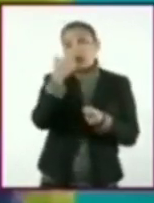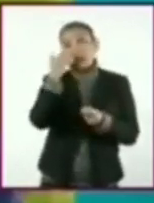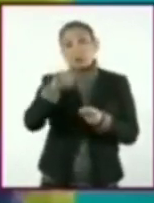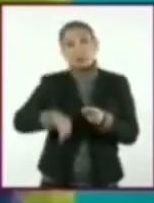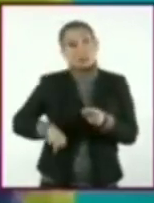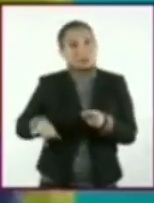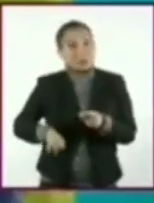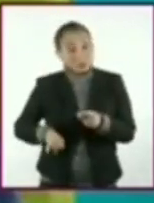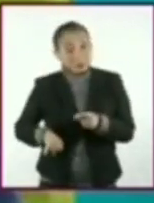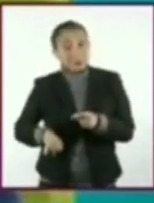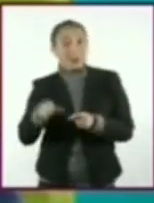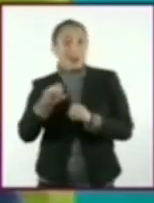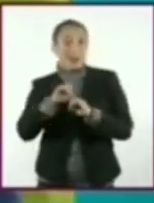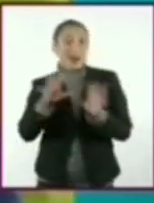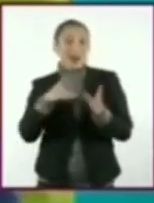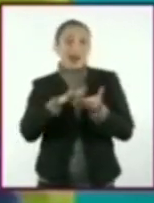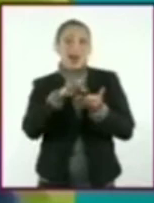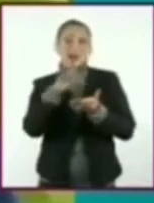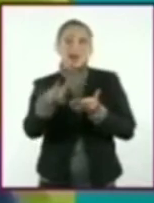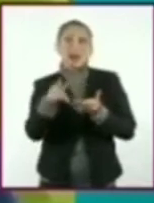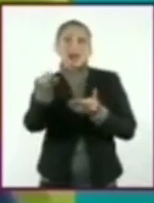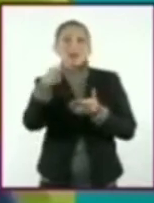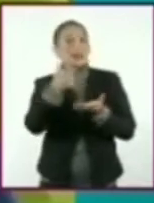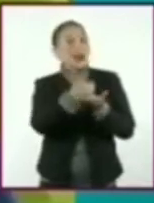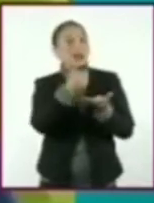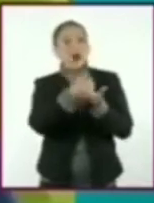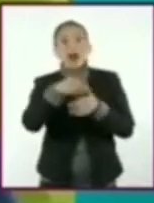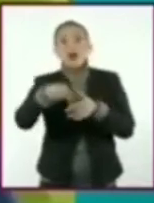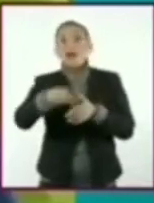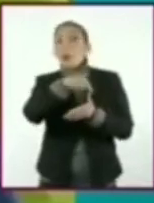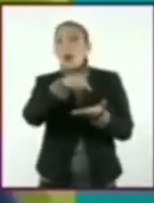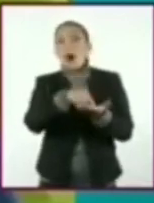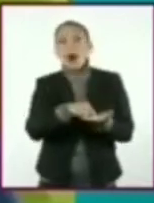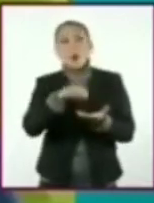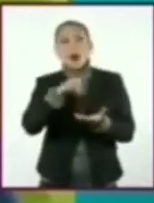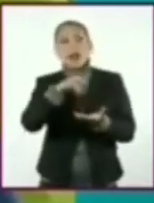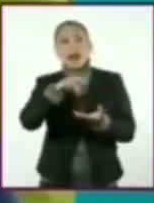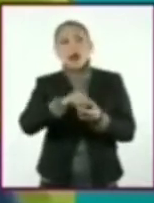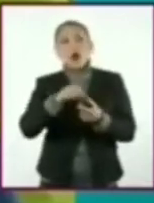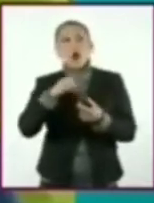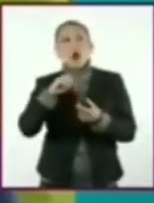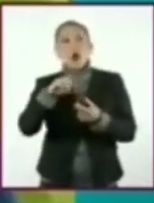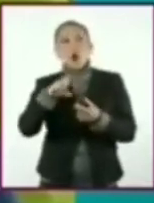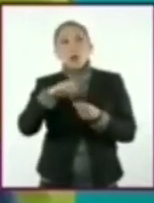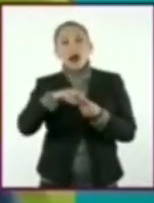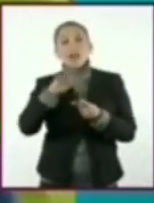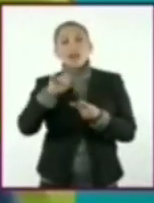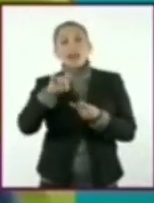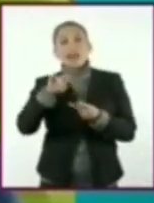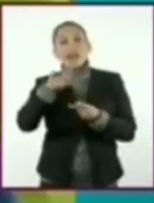están interesados. Y por supuesto, gracias a los colaboradores en nuestro programa, Mariano Garcés, Omar Vera y